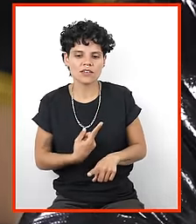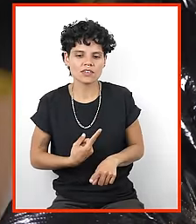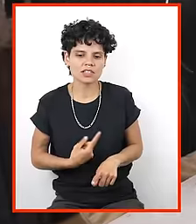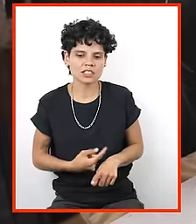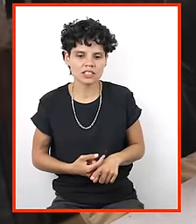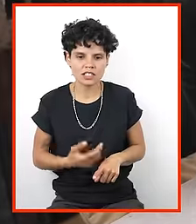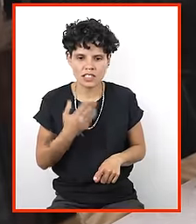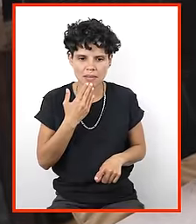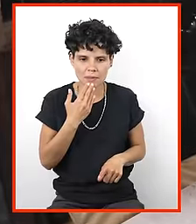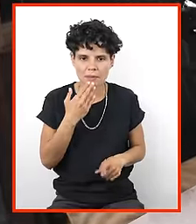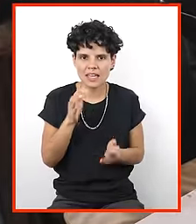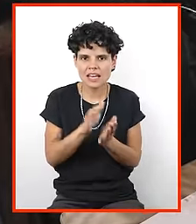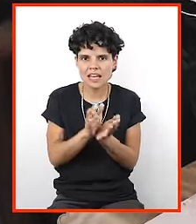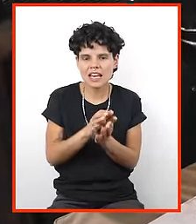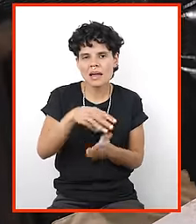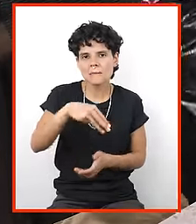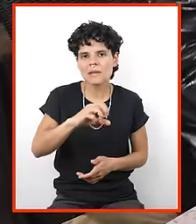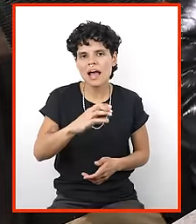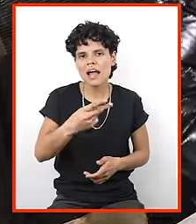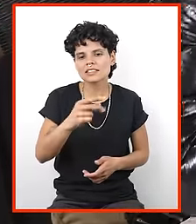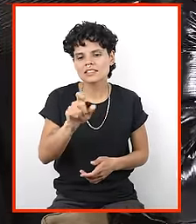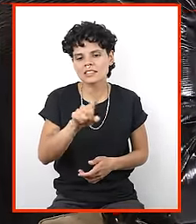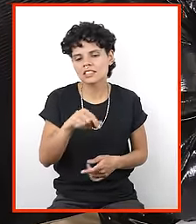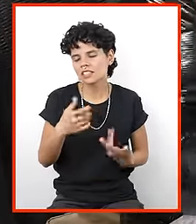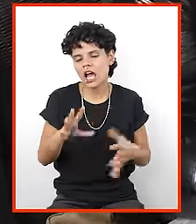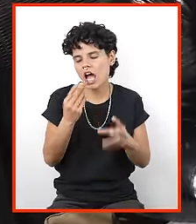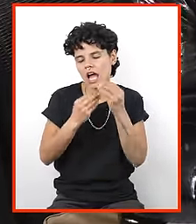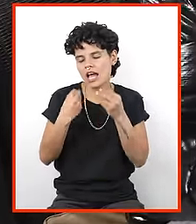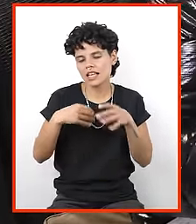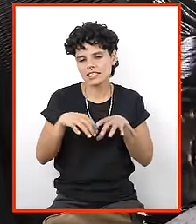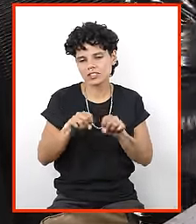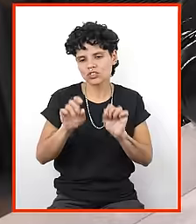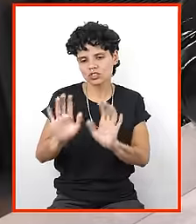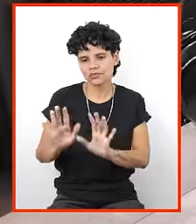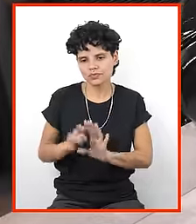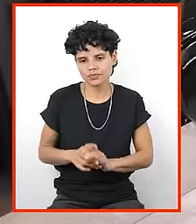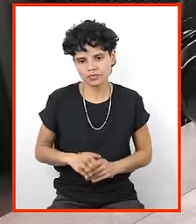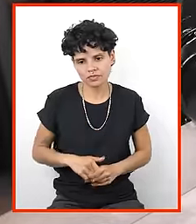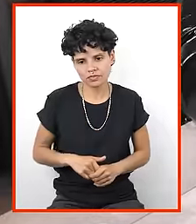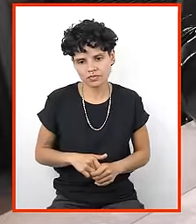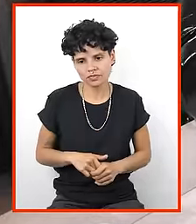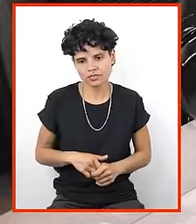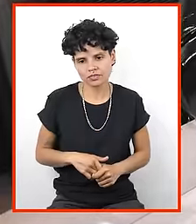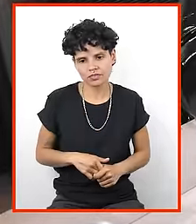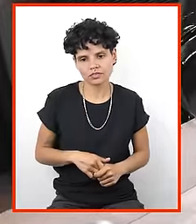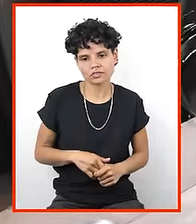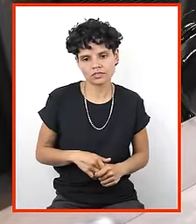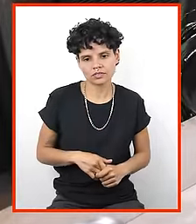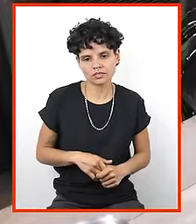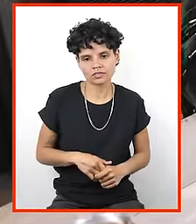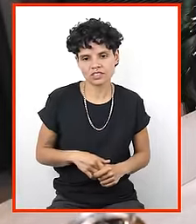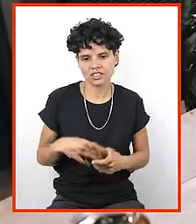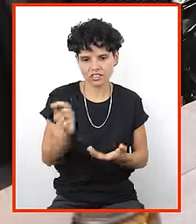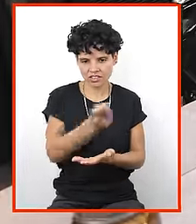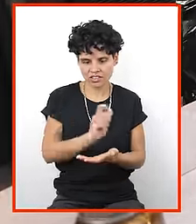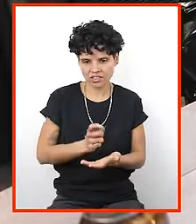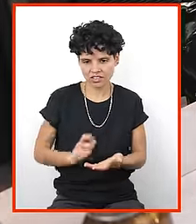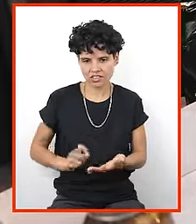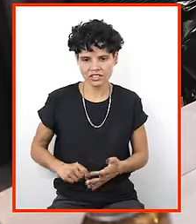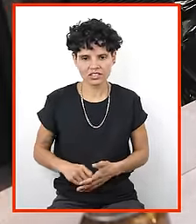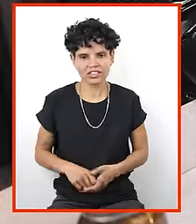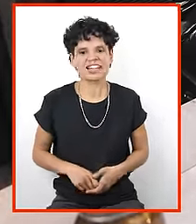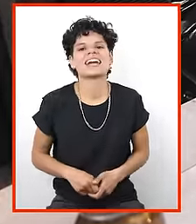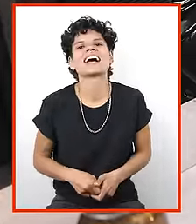Había matcha, no sé. Sí. Qué bueno. No, yo ya comí. Ya. Y estas son las cosas con las que tengo que pintar. No